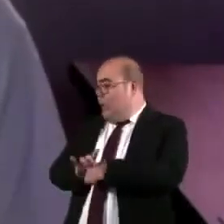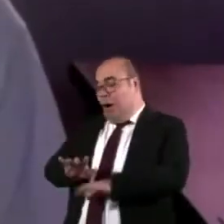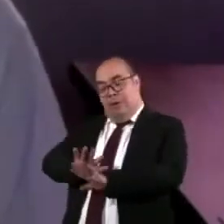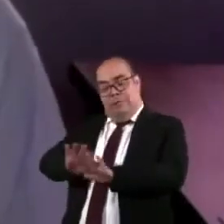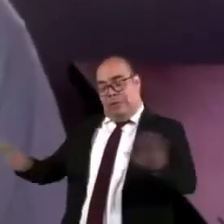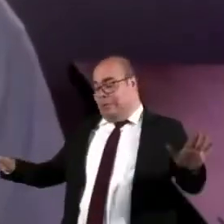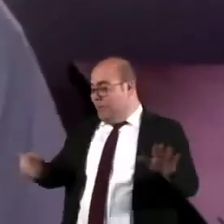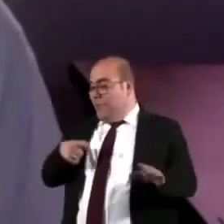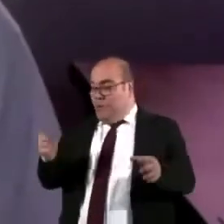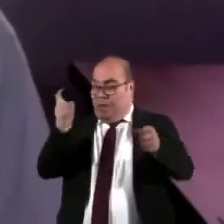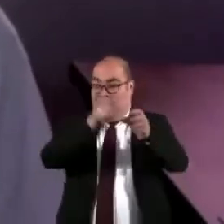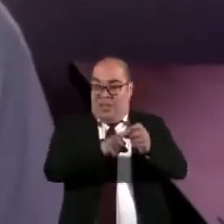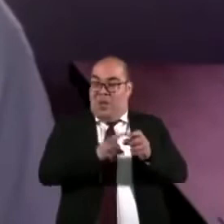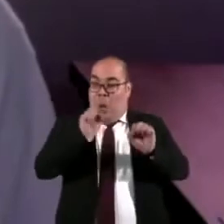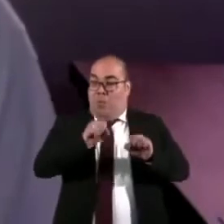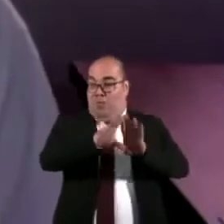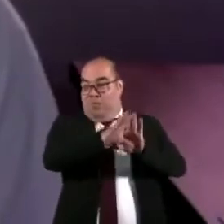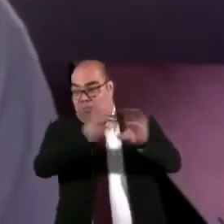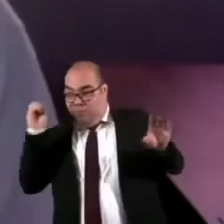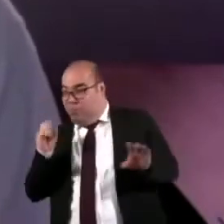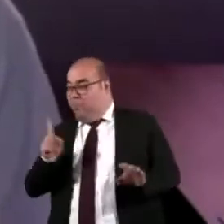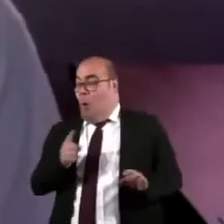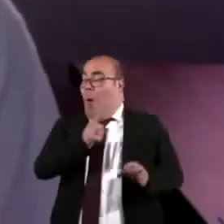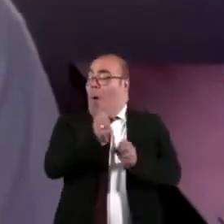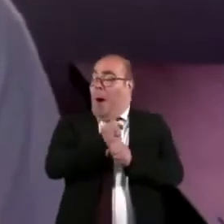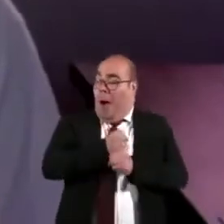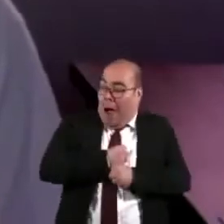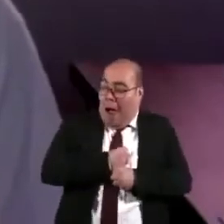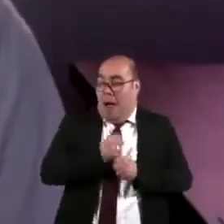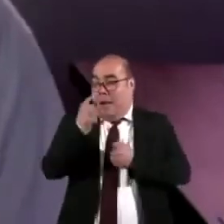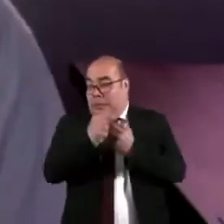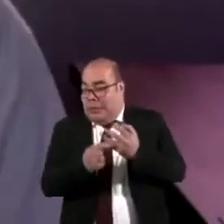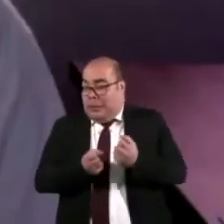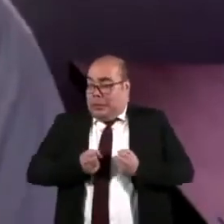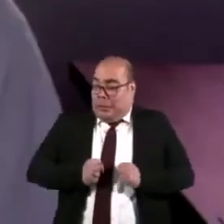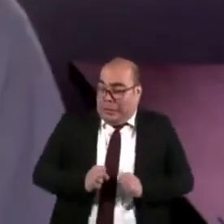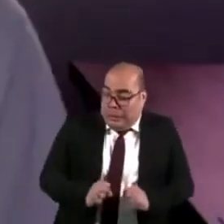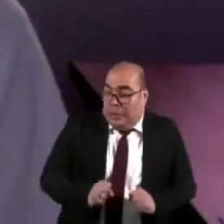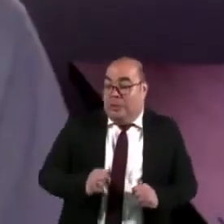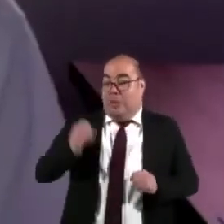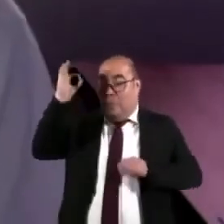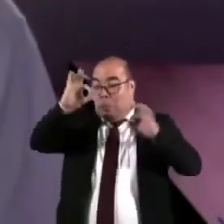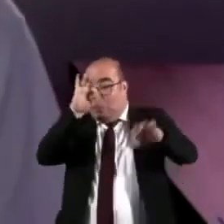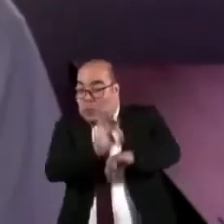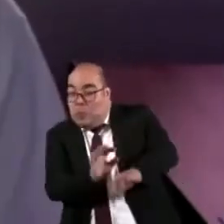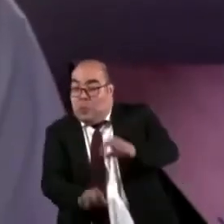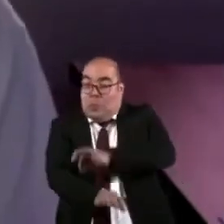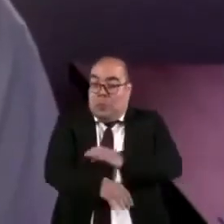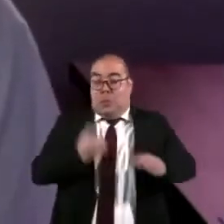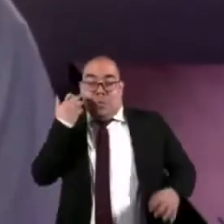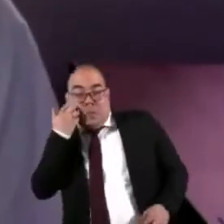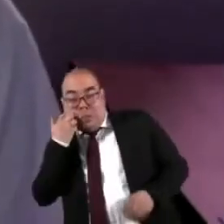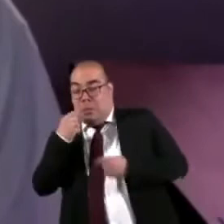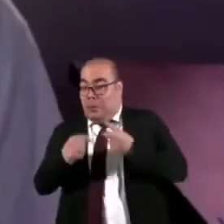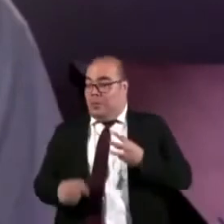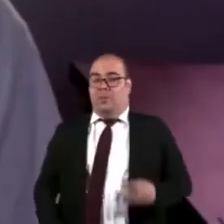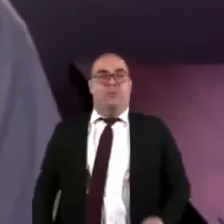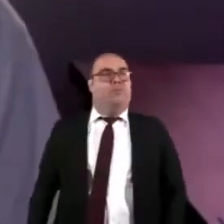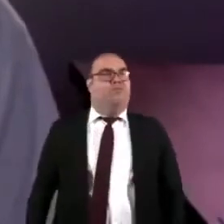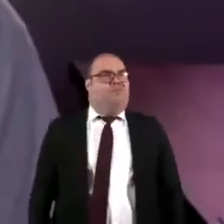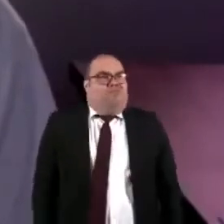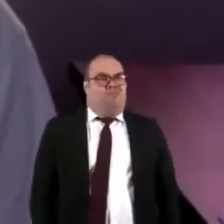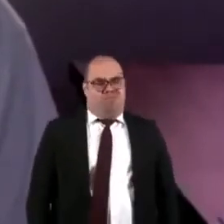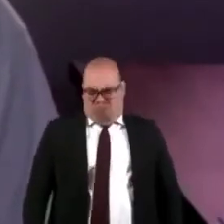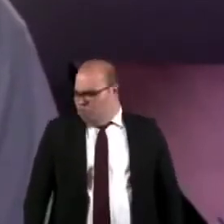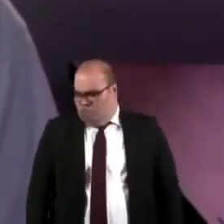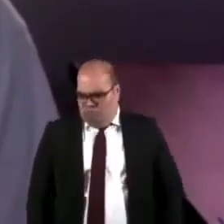que se ingresa ya no se puede volver a salir, el hambre, los sacrificios, el esfuerzo. Y bueno, yo en esa edad dije, no, yo